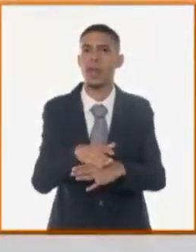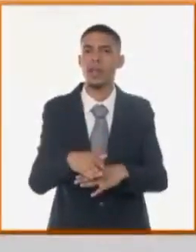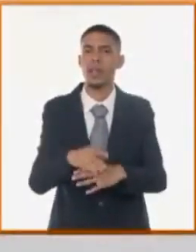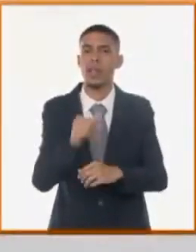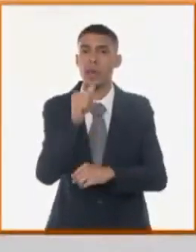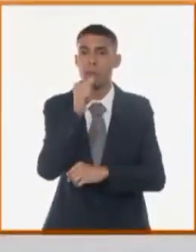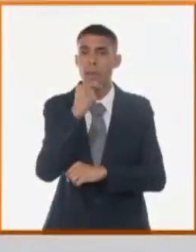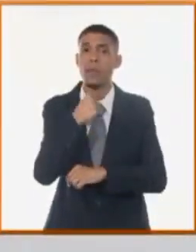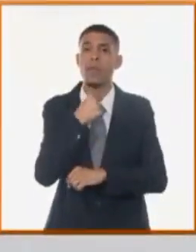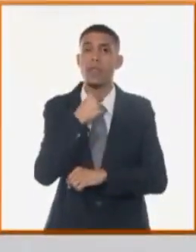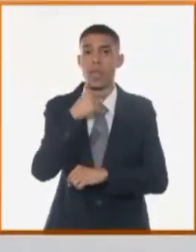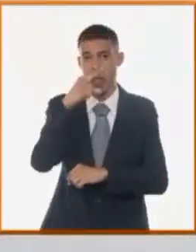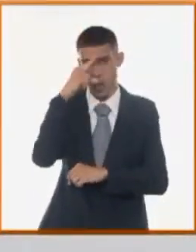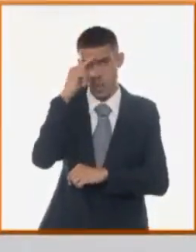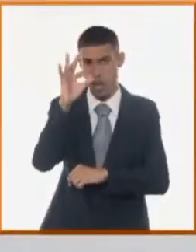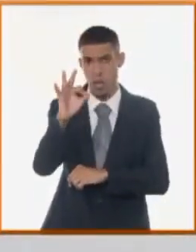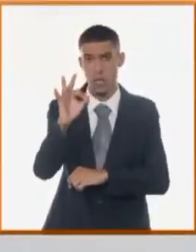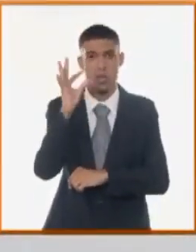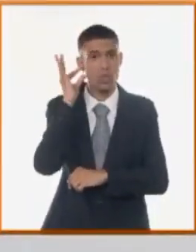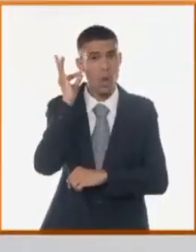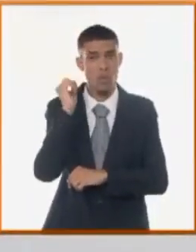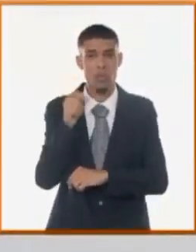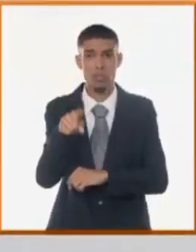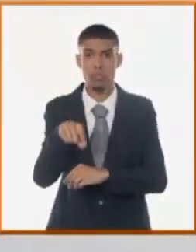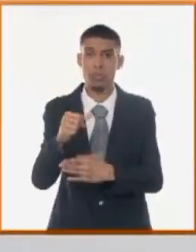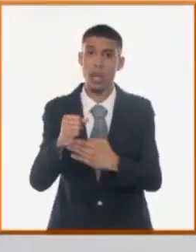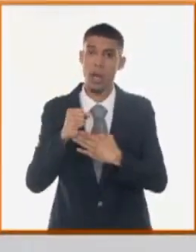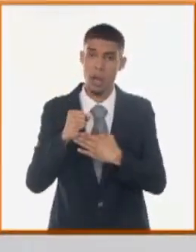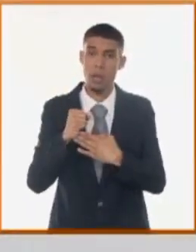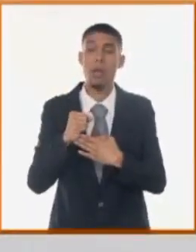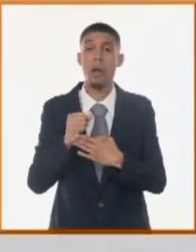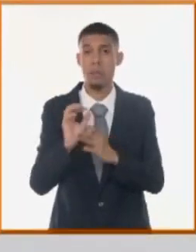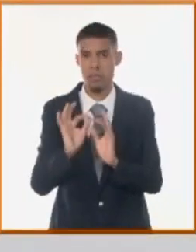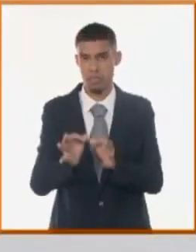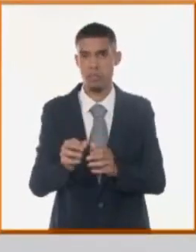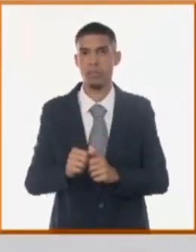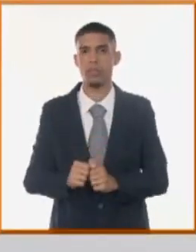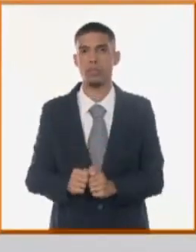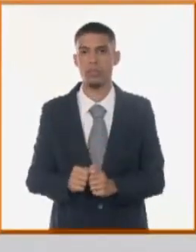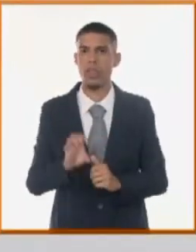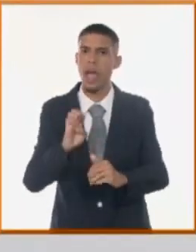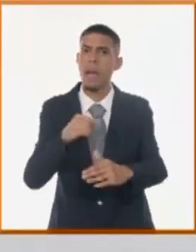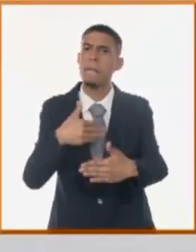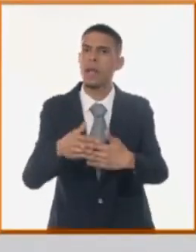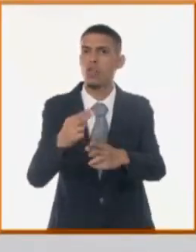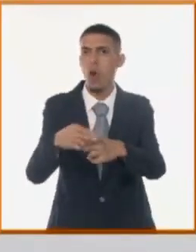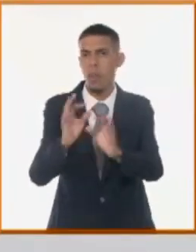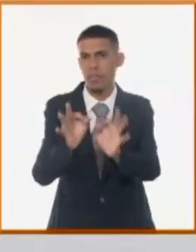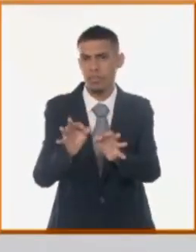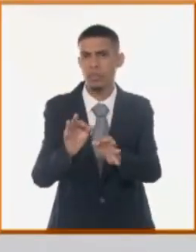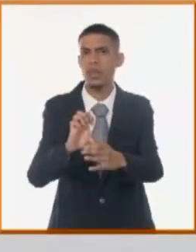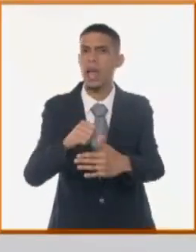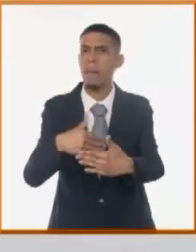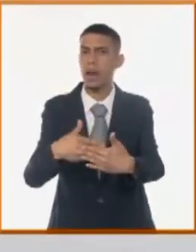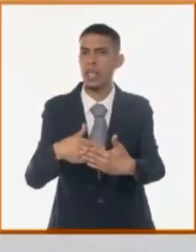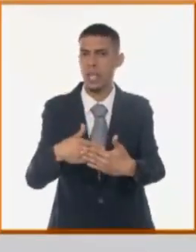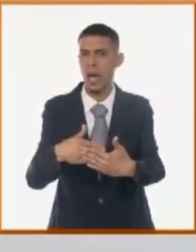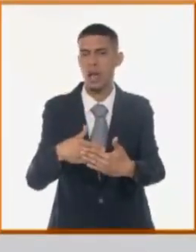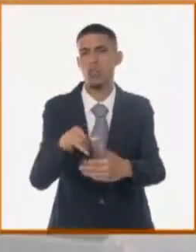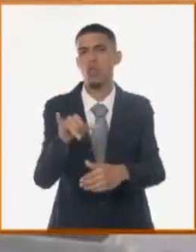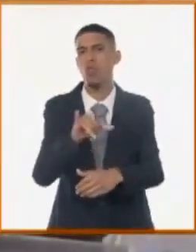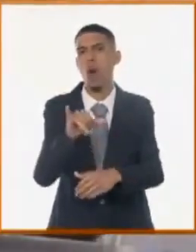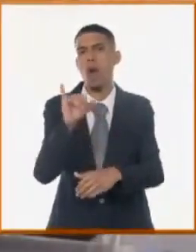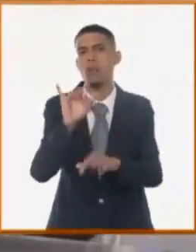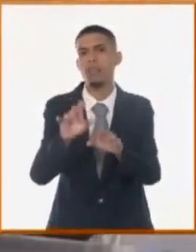la Movitel, que lo vimos ayer con el mismo Cubatel. Avanzamos y a la vez nos encadenamos con otras empresas de